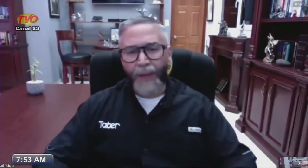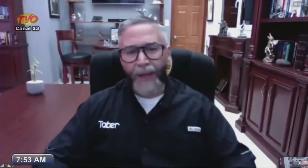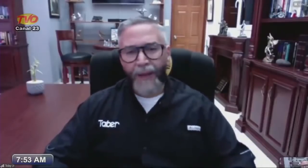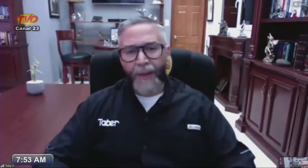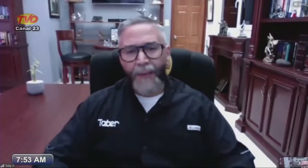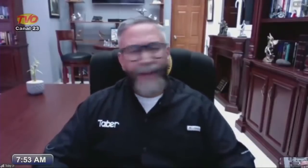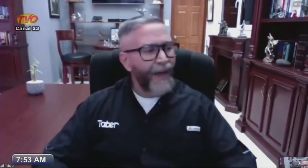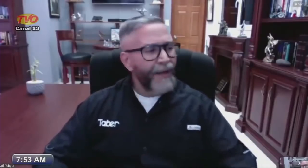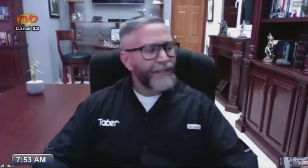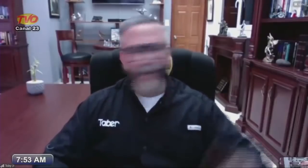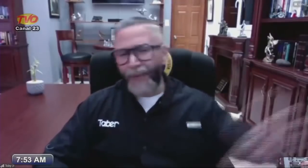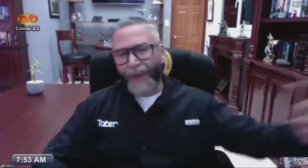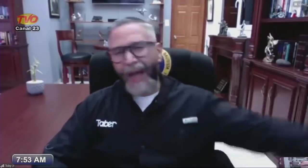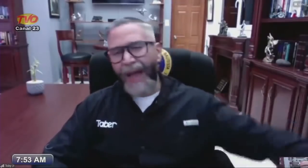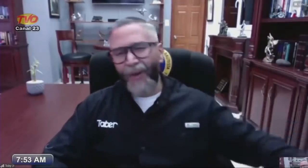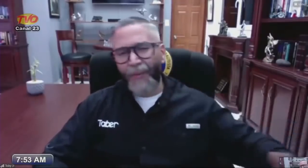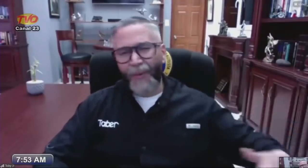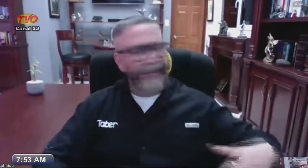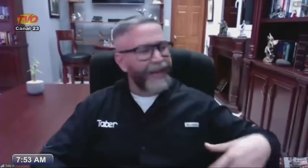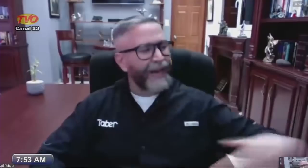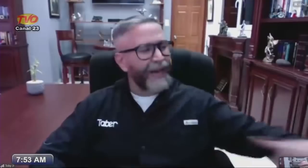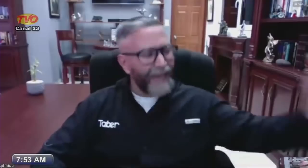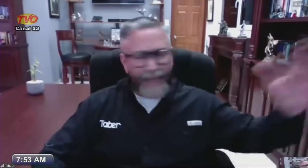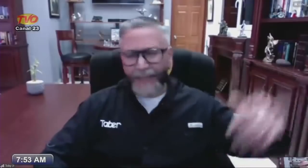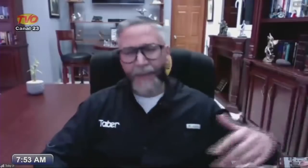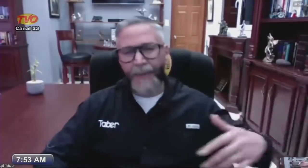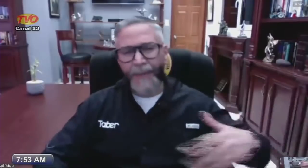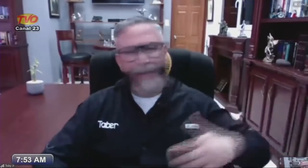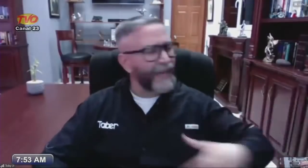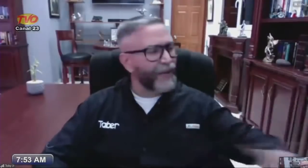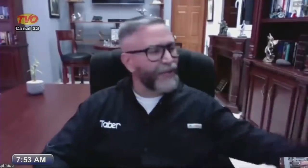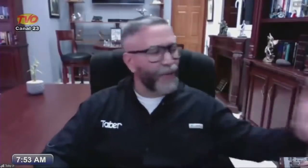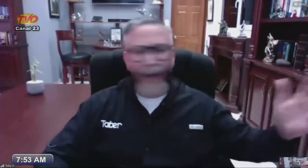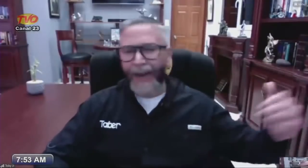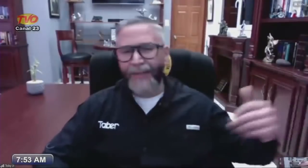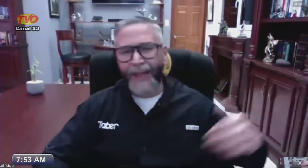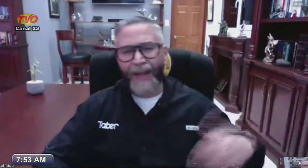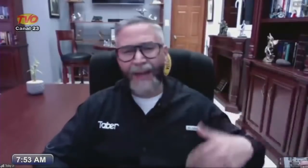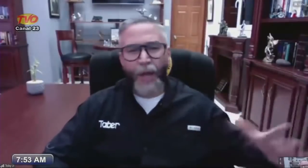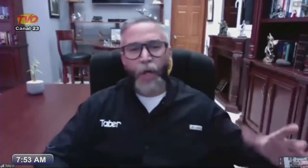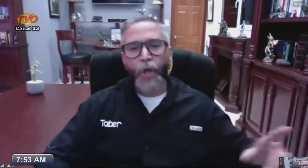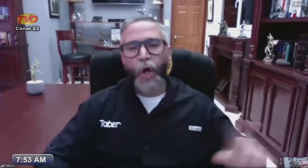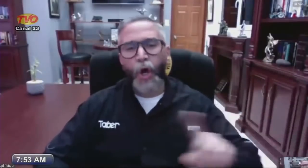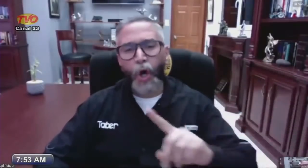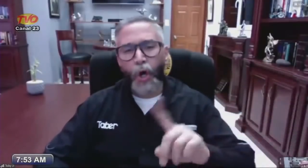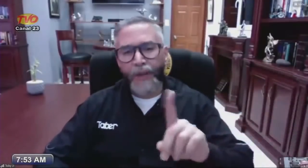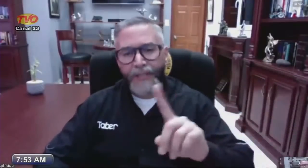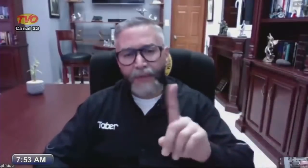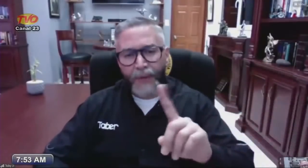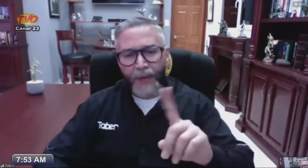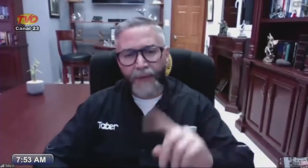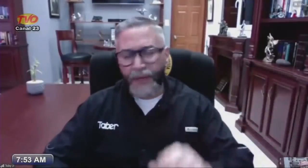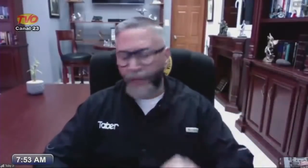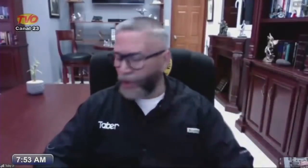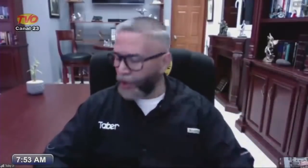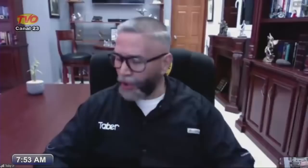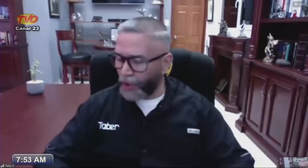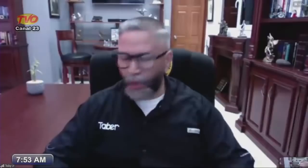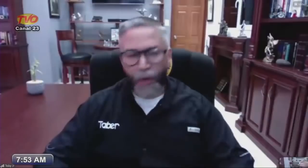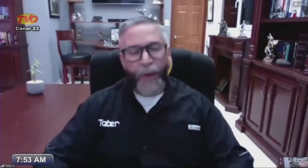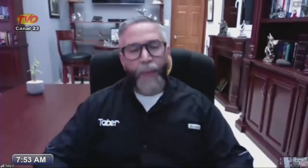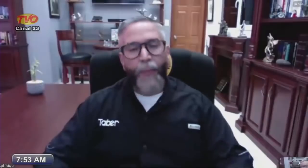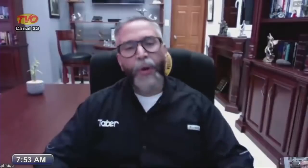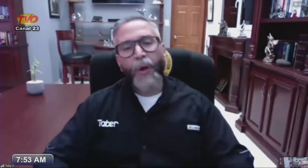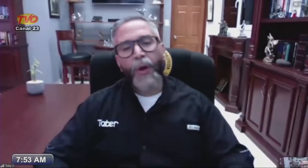el dueño de la finca mira sacrificaron huevos y la carne ya ni de servir ni gracia no te lo hará la tierra no de ciento en él a fin una